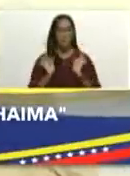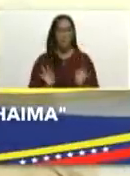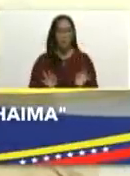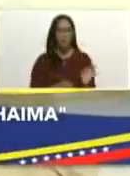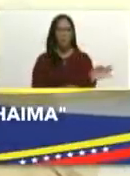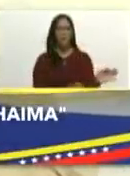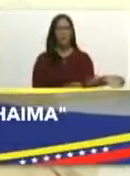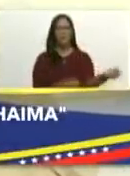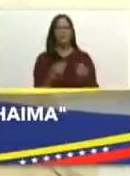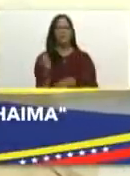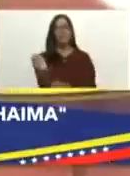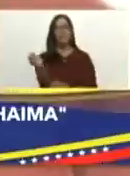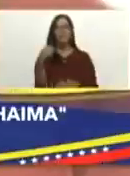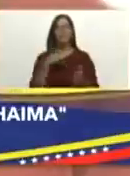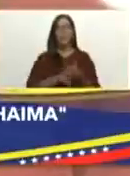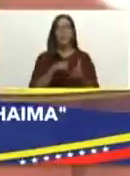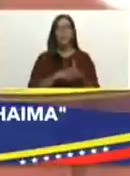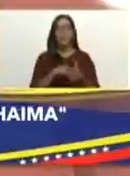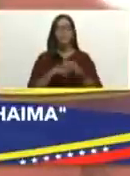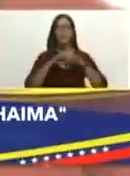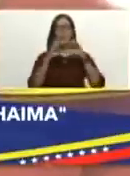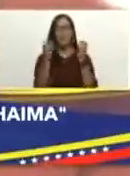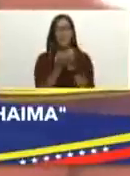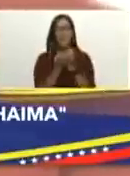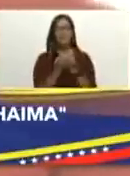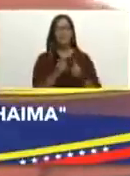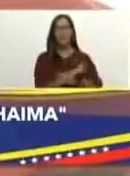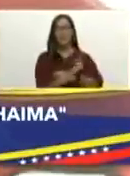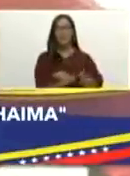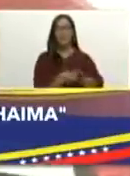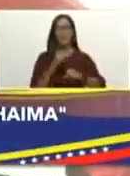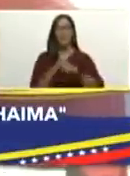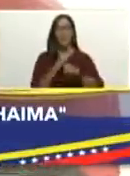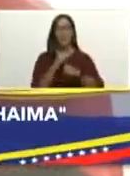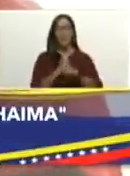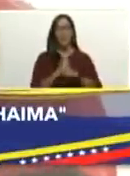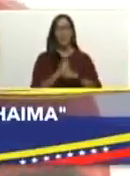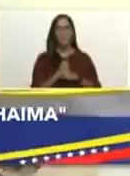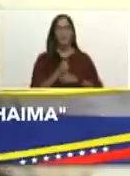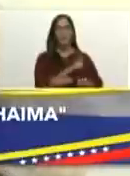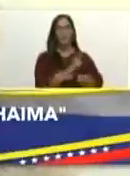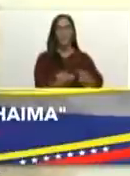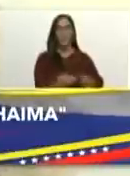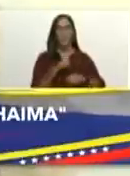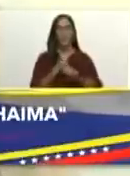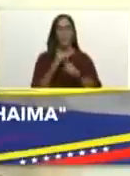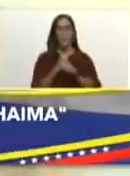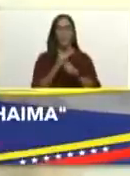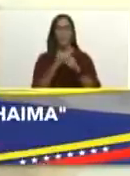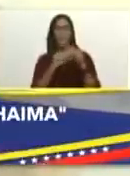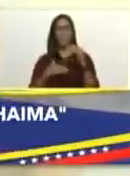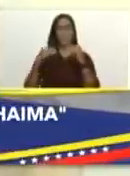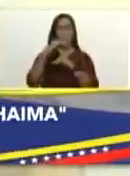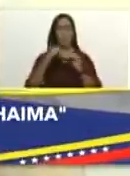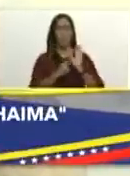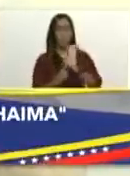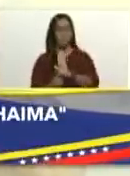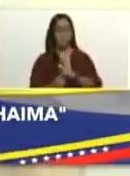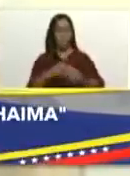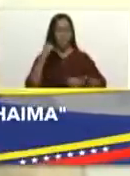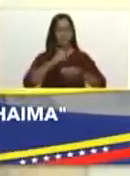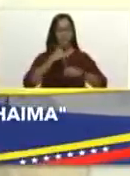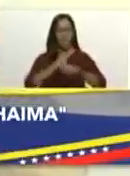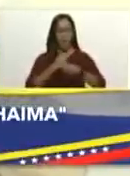vencer la lucha de clase a través de la organización de la clase trabajadora. El poder obrero. El poder obrero demostrando que es superior en trabajo,